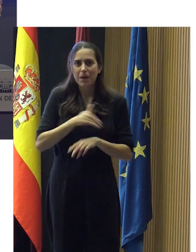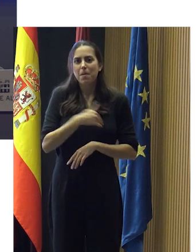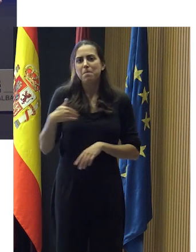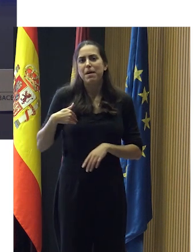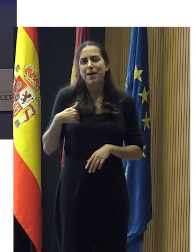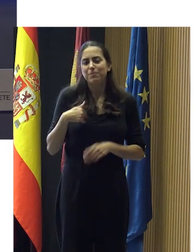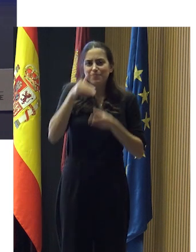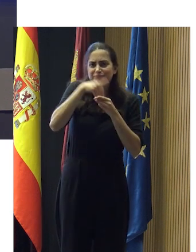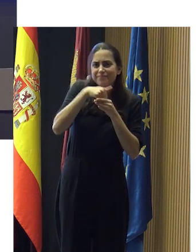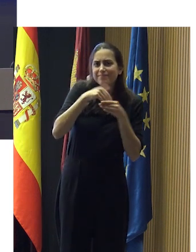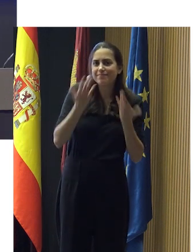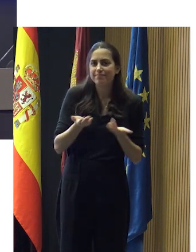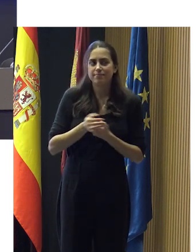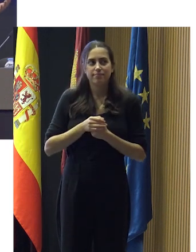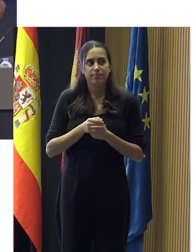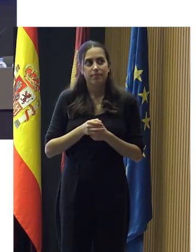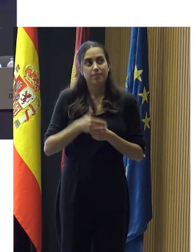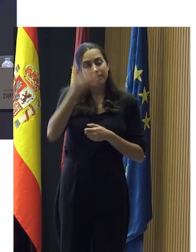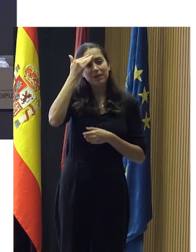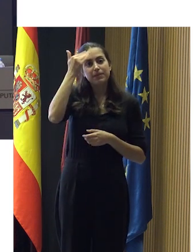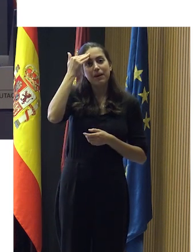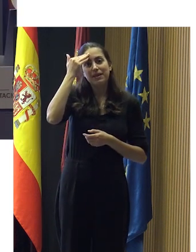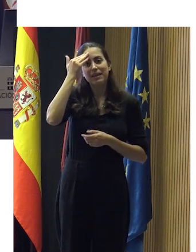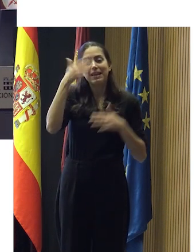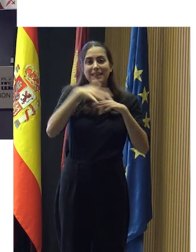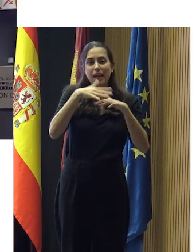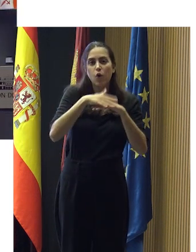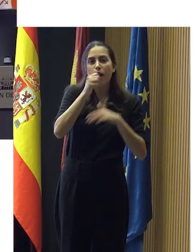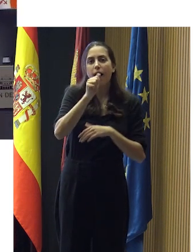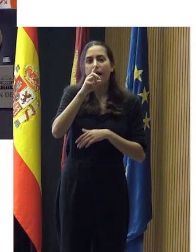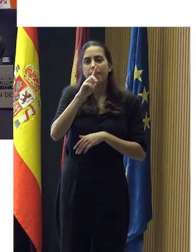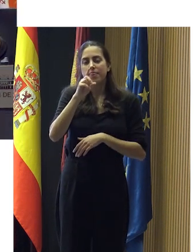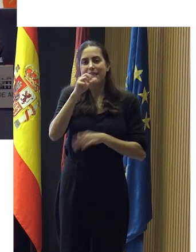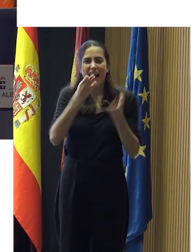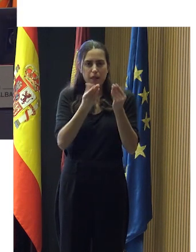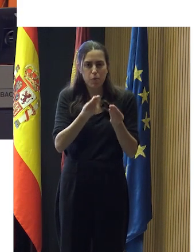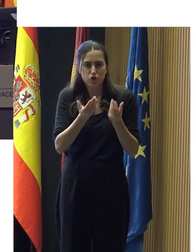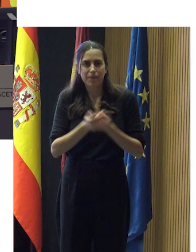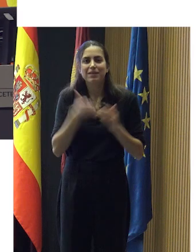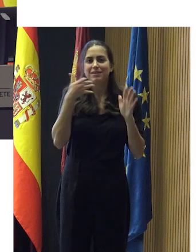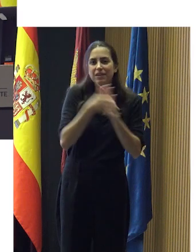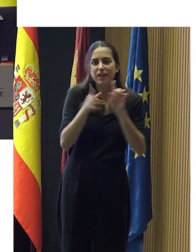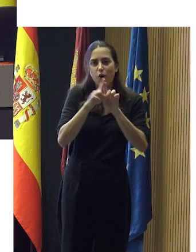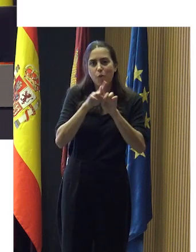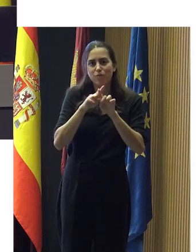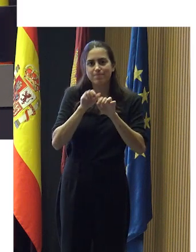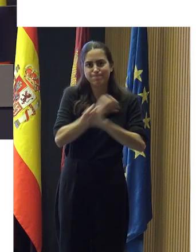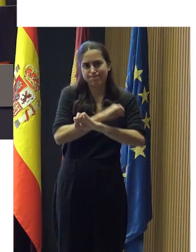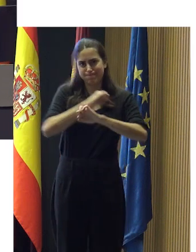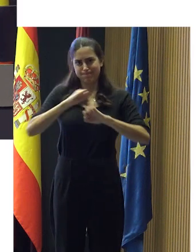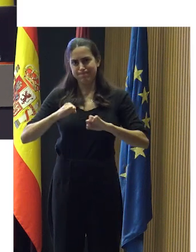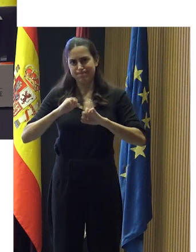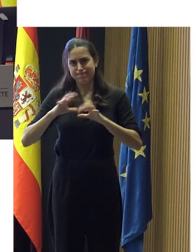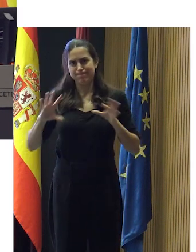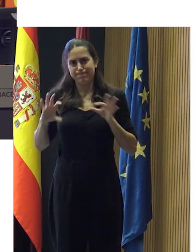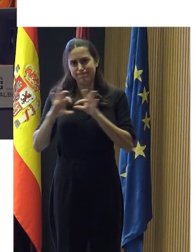¿Qué células normales hay? Pues principalmente tenemos tejido adiposo, ¿no? Ese tejido es el que hace de sostén en las mamas de la mujer y